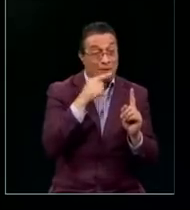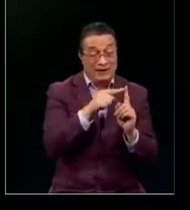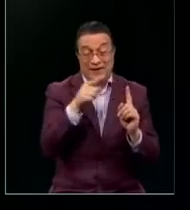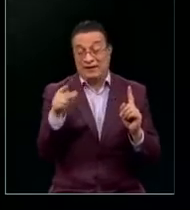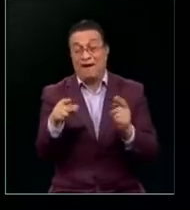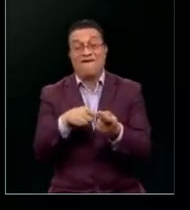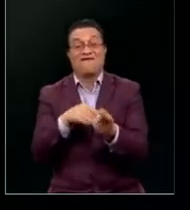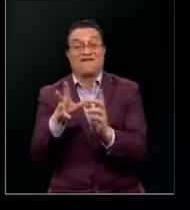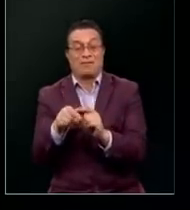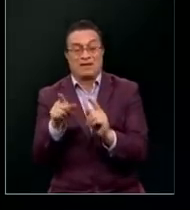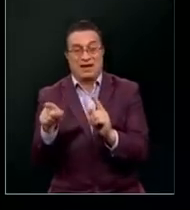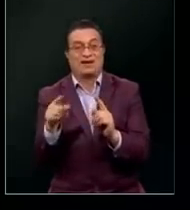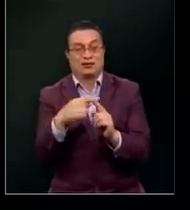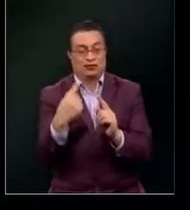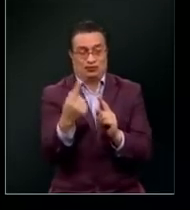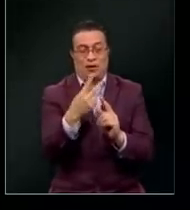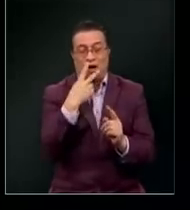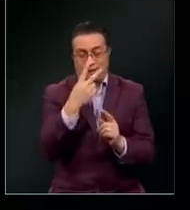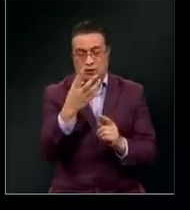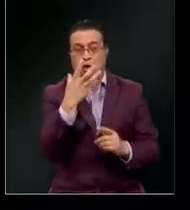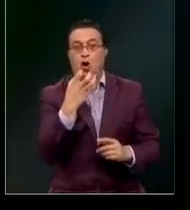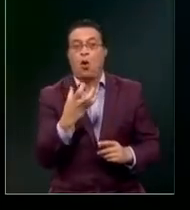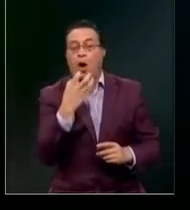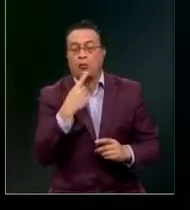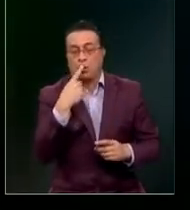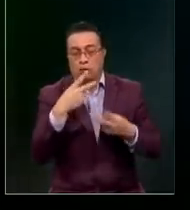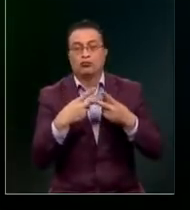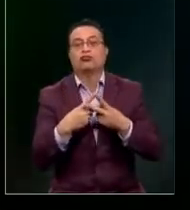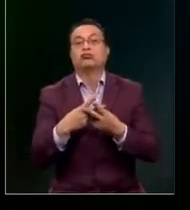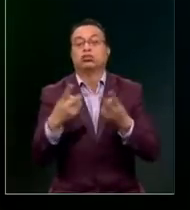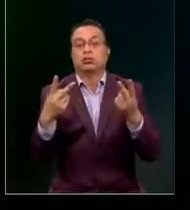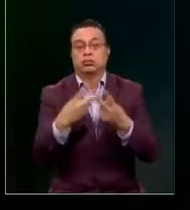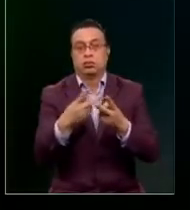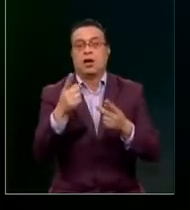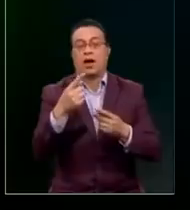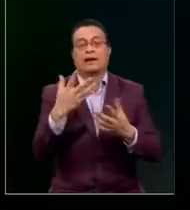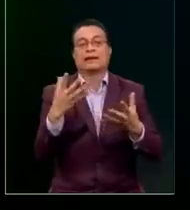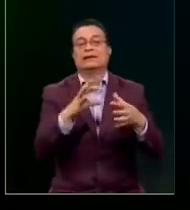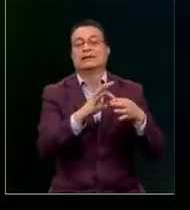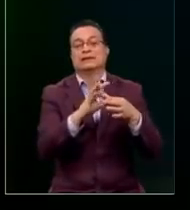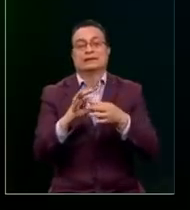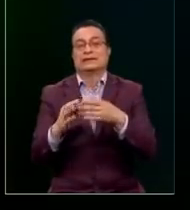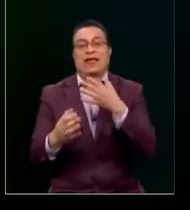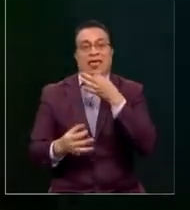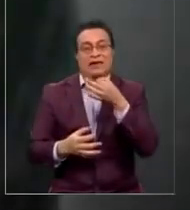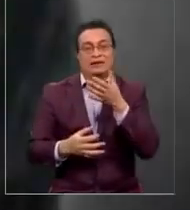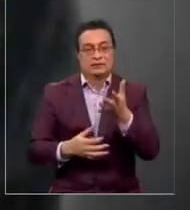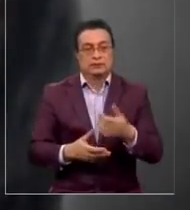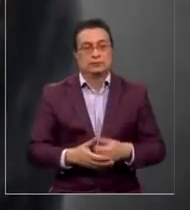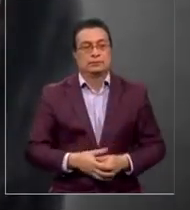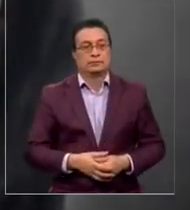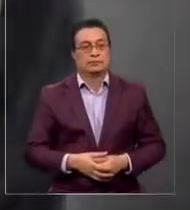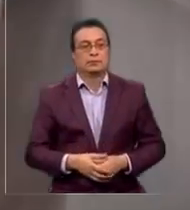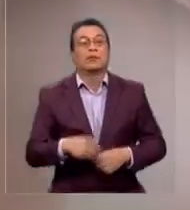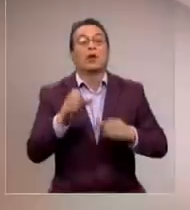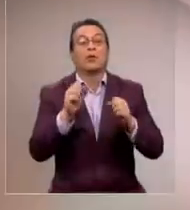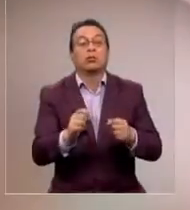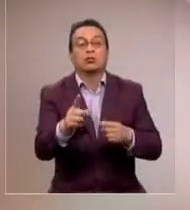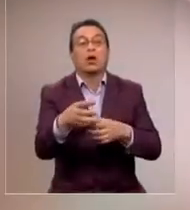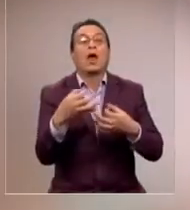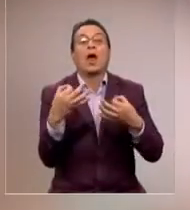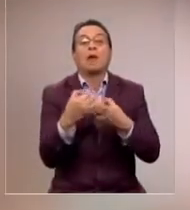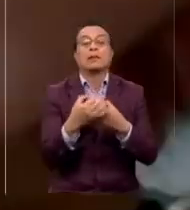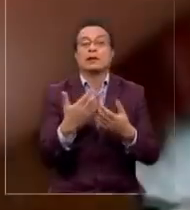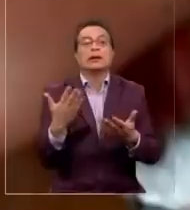los cercanos de María Isabel. Pasemos a revisar esos audios donde se revela parte de su acuartada. ¿Me puede explicar más o menos de qué